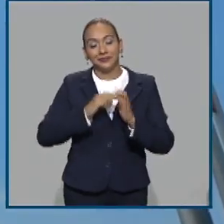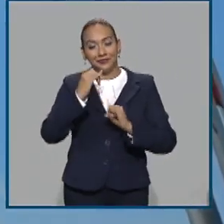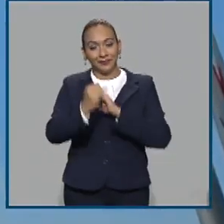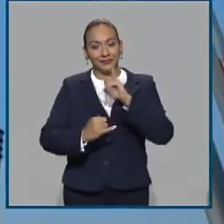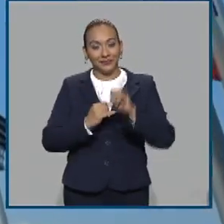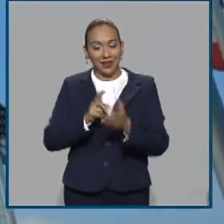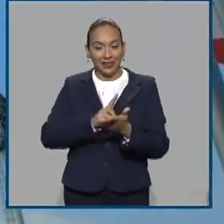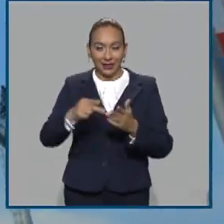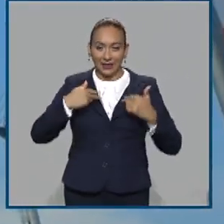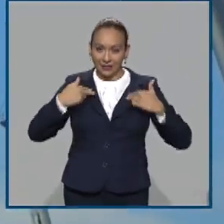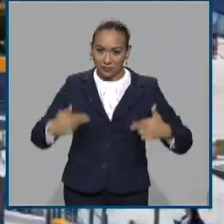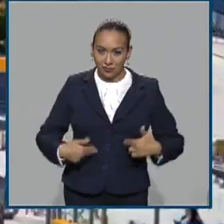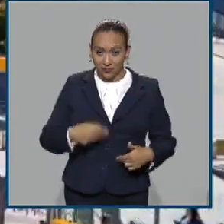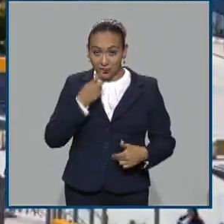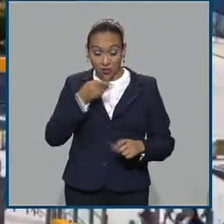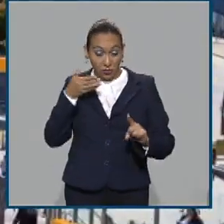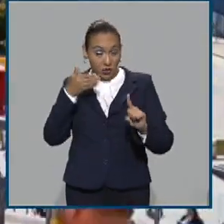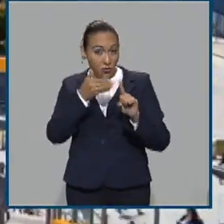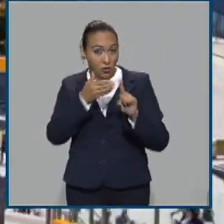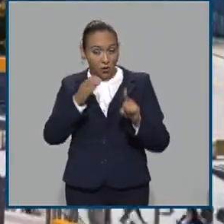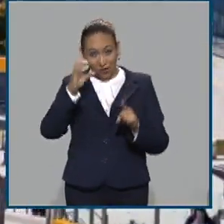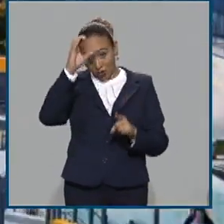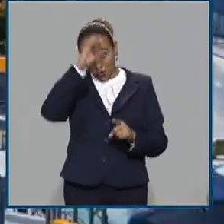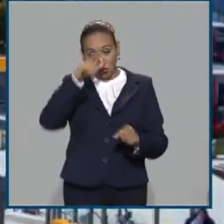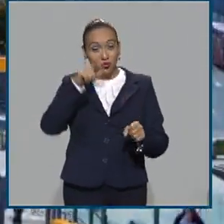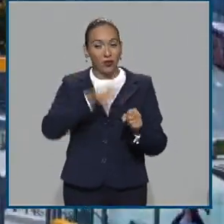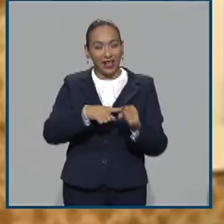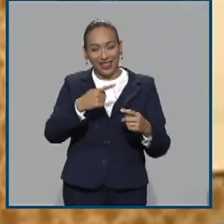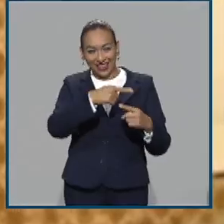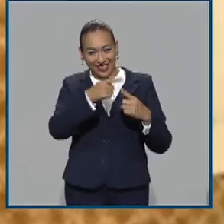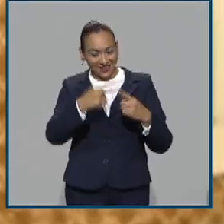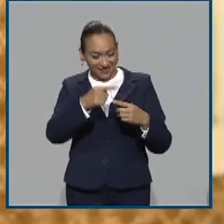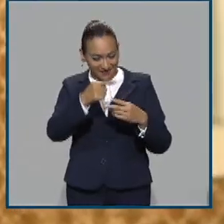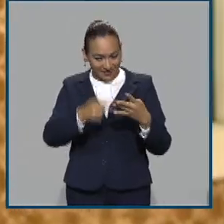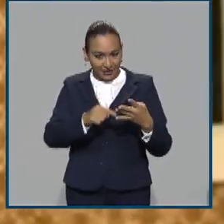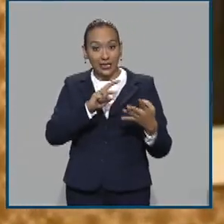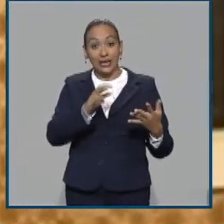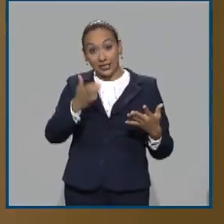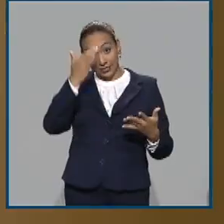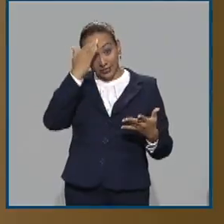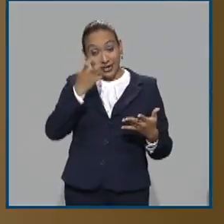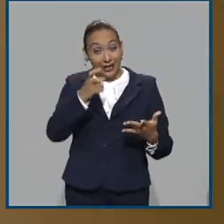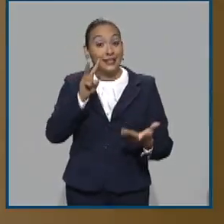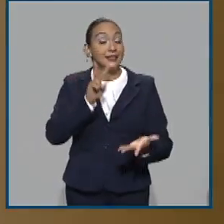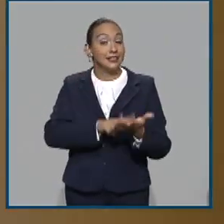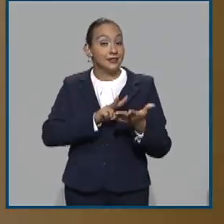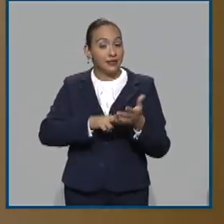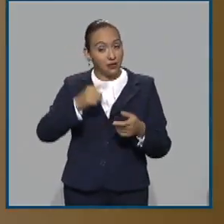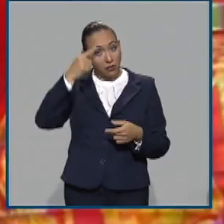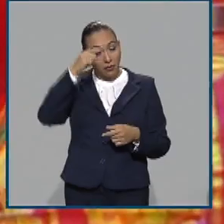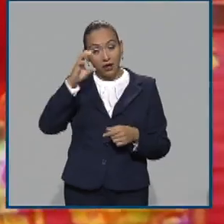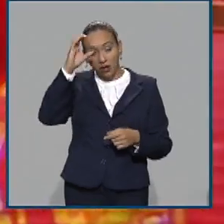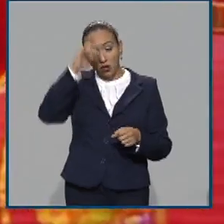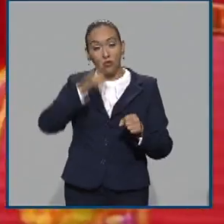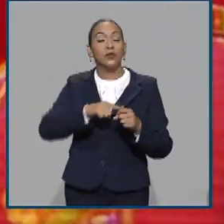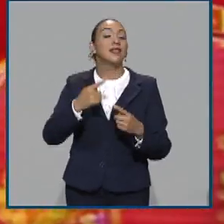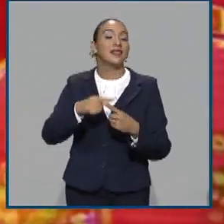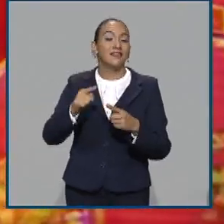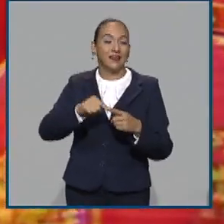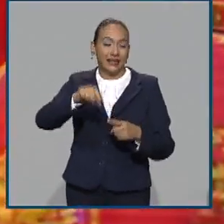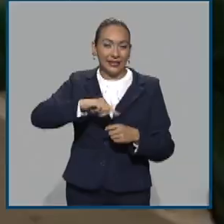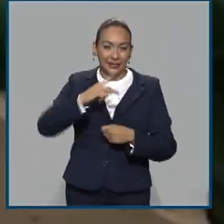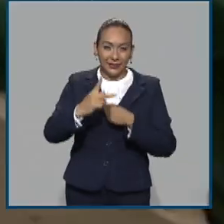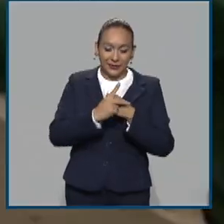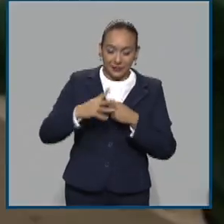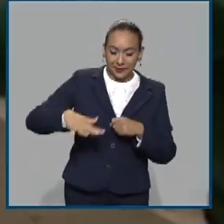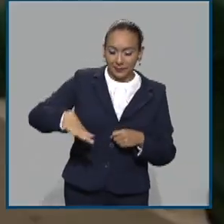Humanos ha señalado que el enfoque intercultural orienta el reconocimiento de la coexistencia de diversas culturas en la sociedad y